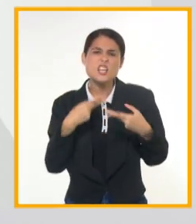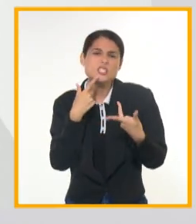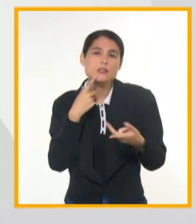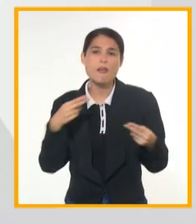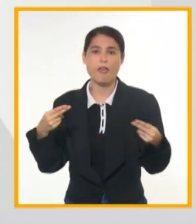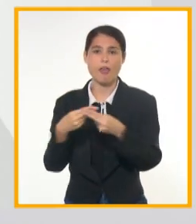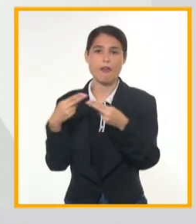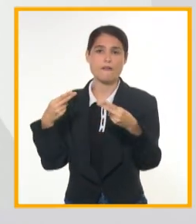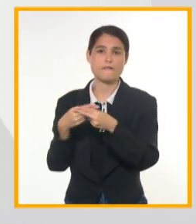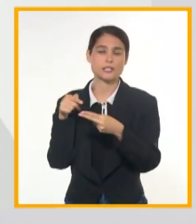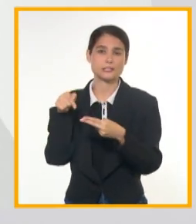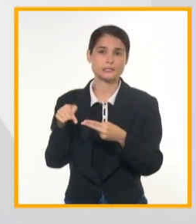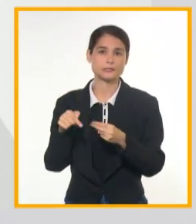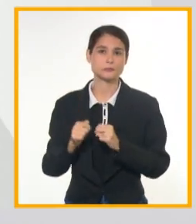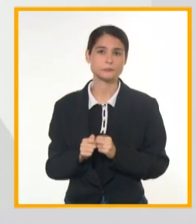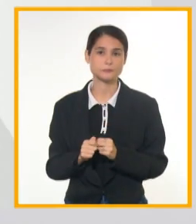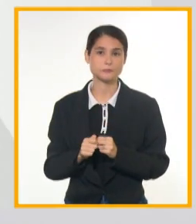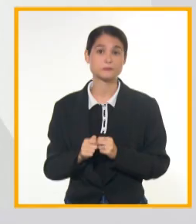que